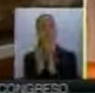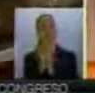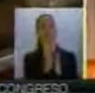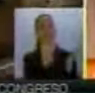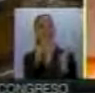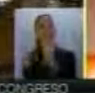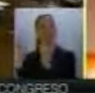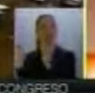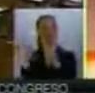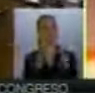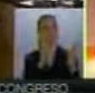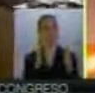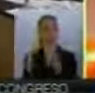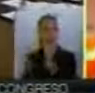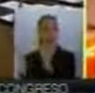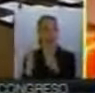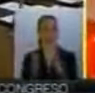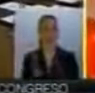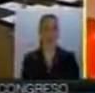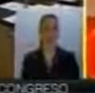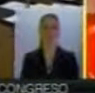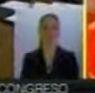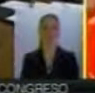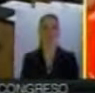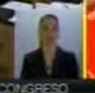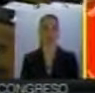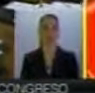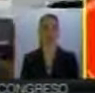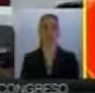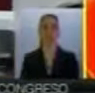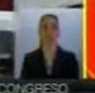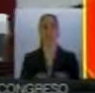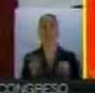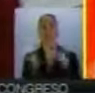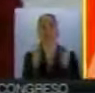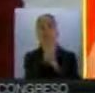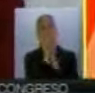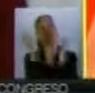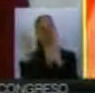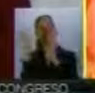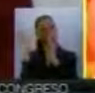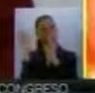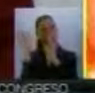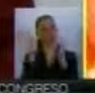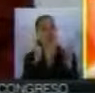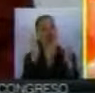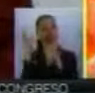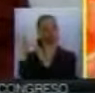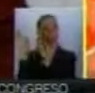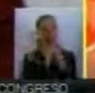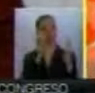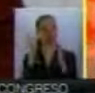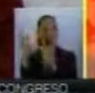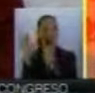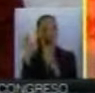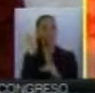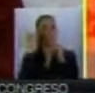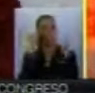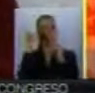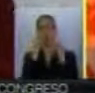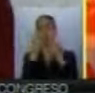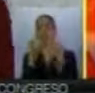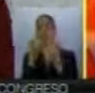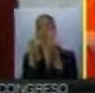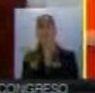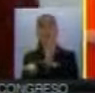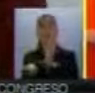del golpe, dos hijas de ex generales de la aviación. Y hoy día tenemos entregando la banda presidencial a la hija de un expresidente de la República que